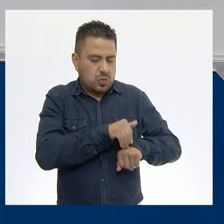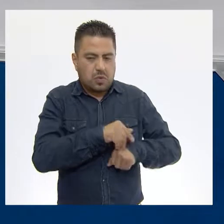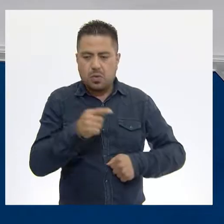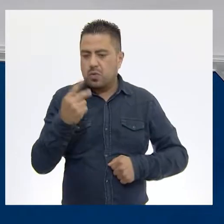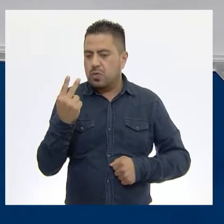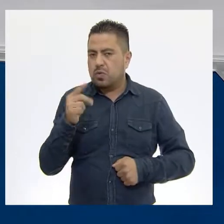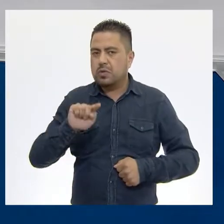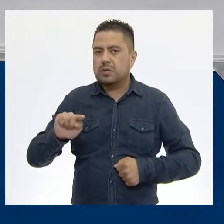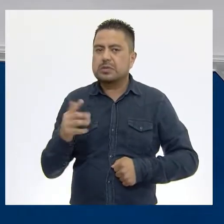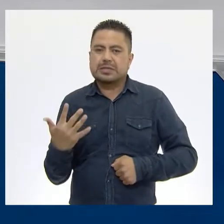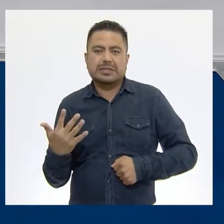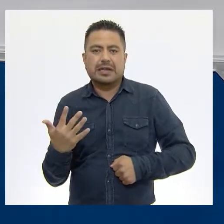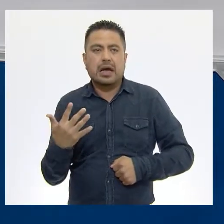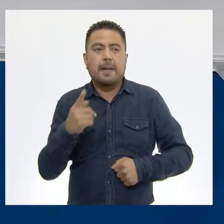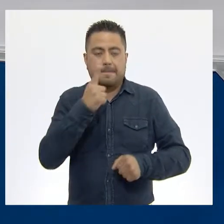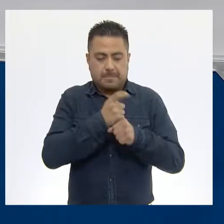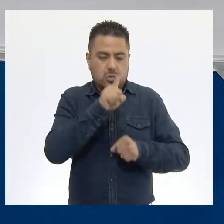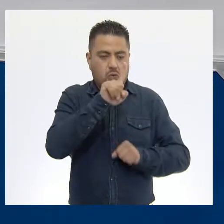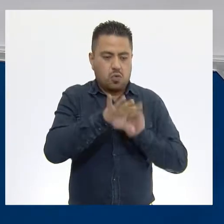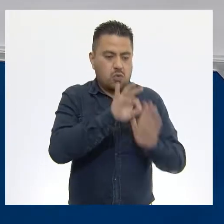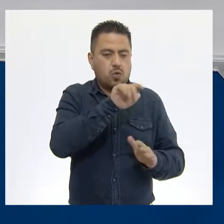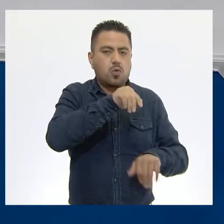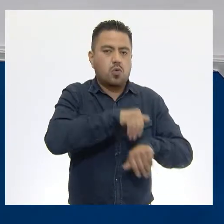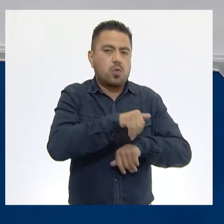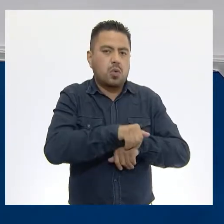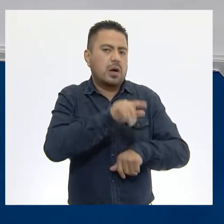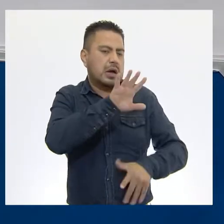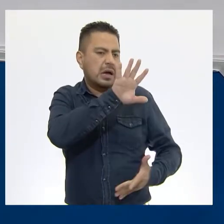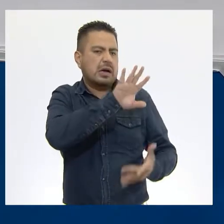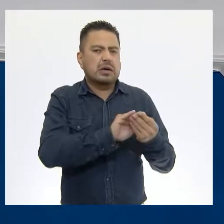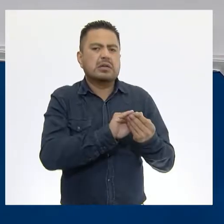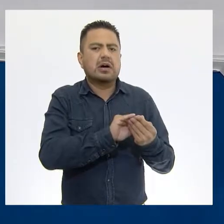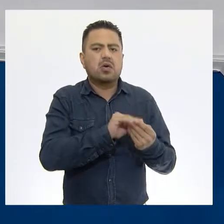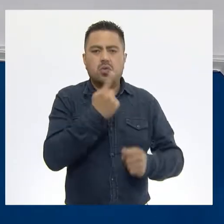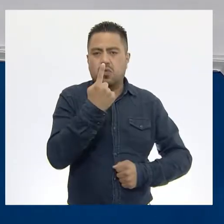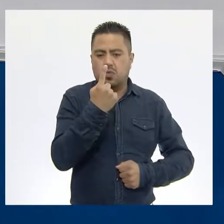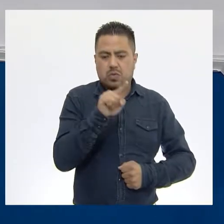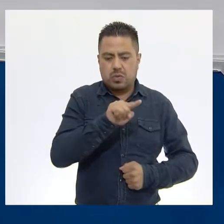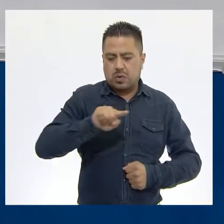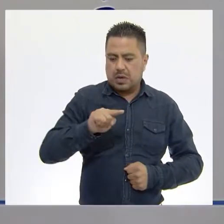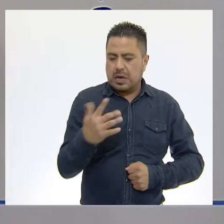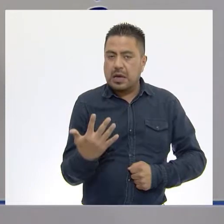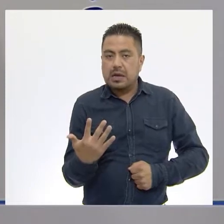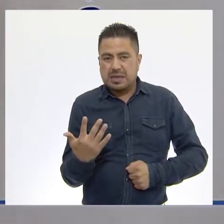marcar primeramente el entero. Sí. Nada más para corroborar, tenemos aquí 1/5,